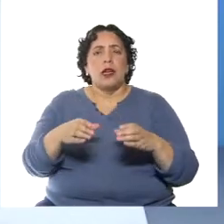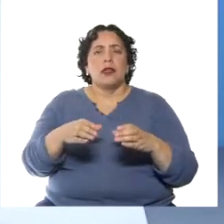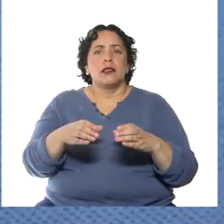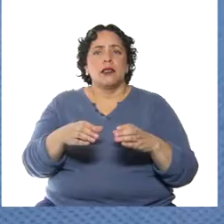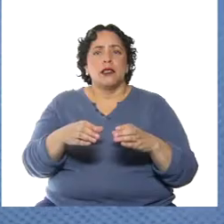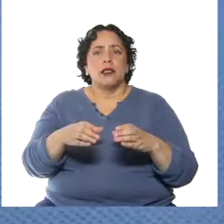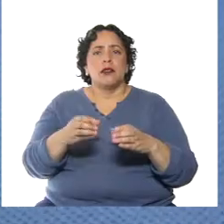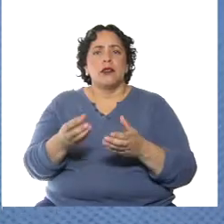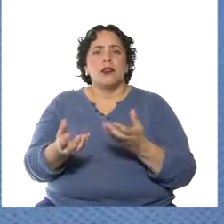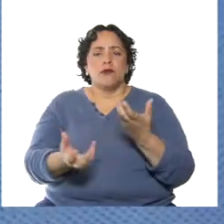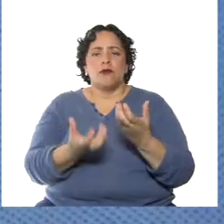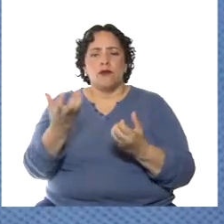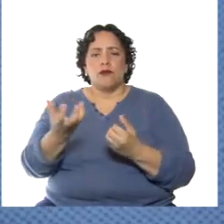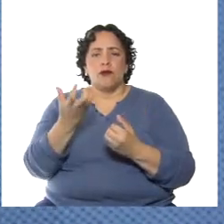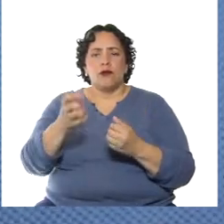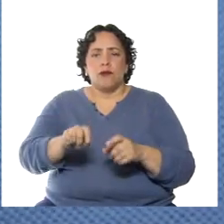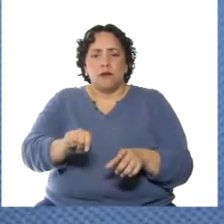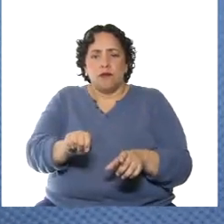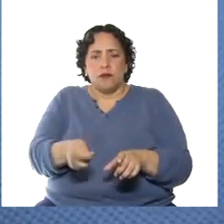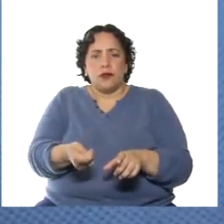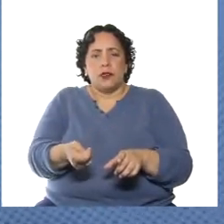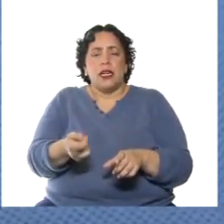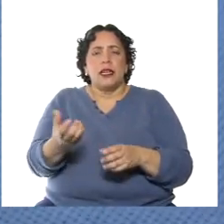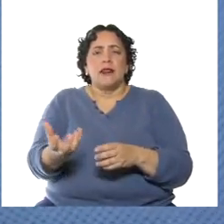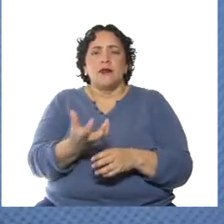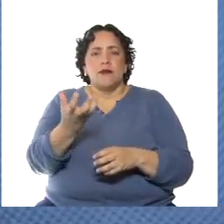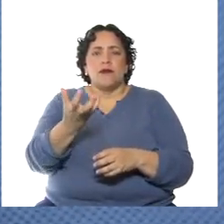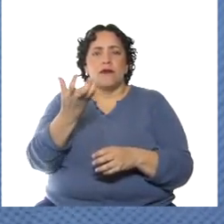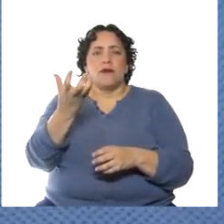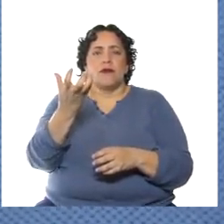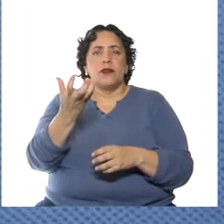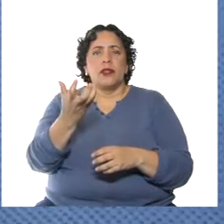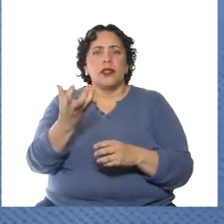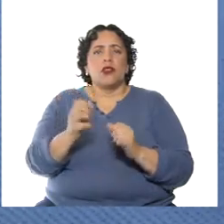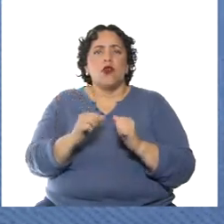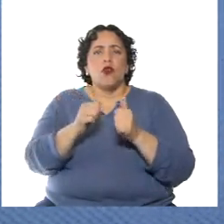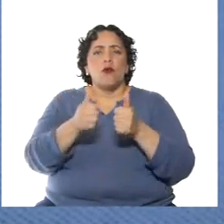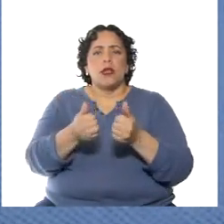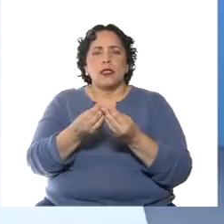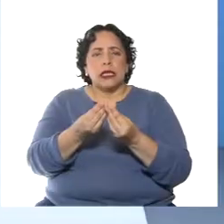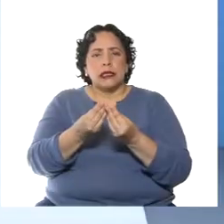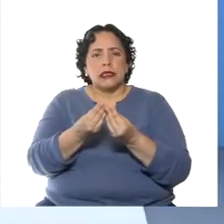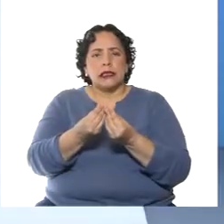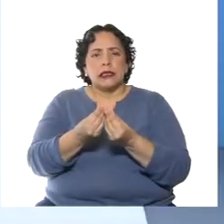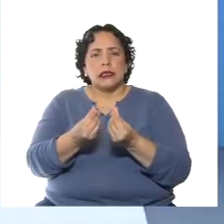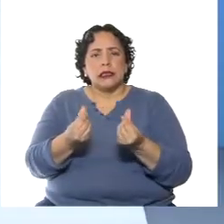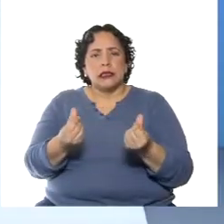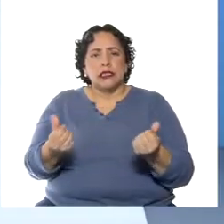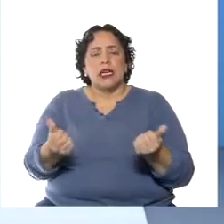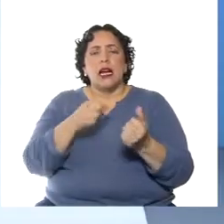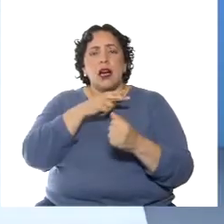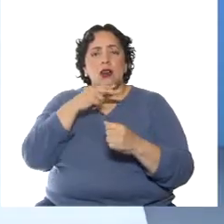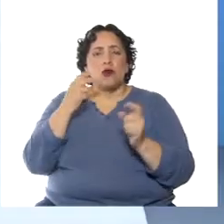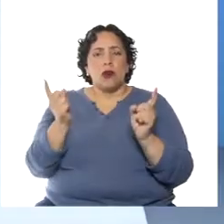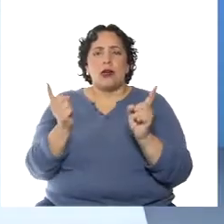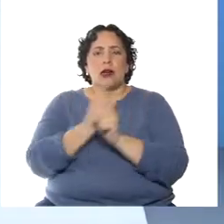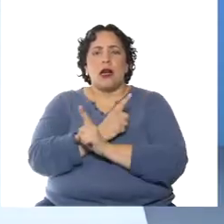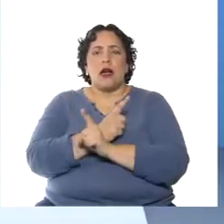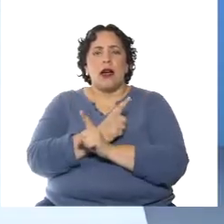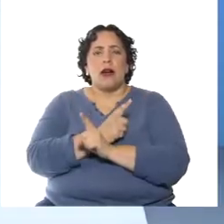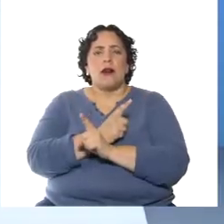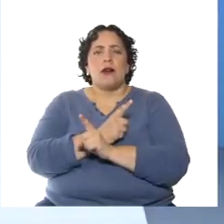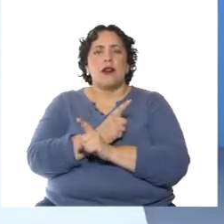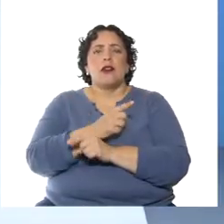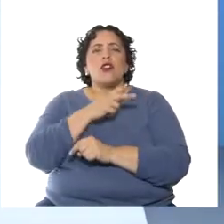vamos a llevar a la hornilla de la cocina y la vamos a quemar. El azúcar empieza a derretirse y pasa de ser azúcar, pasa a